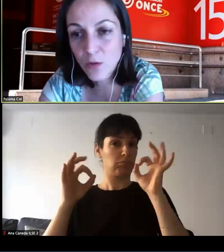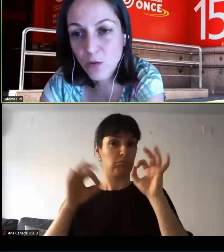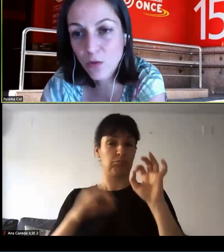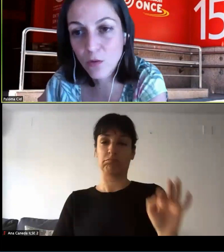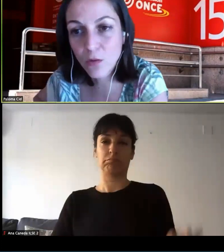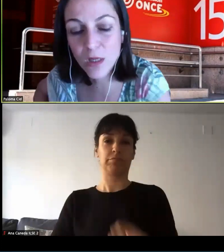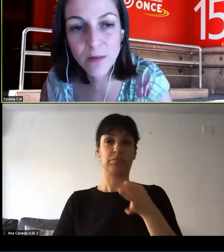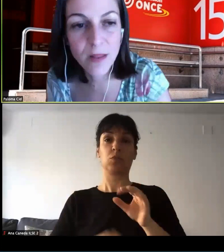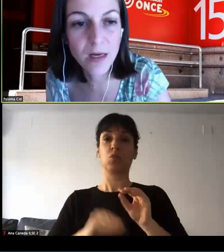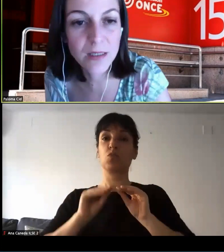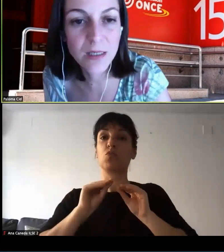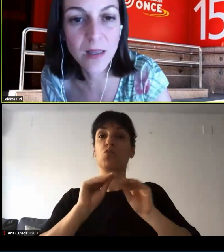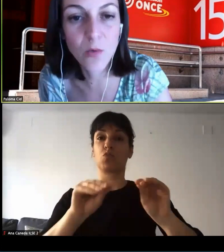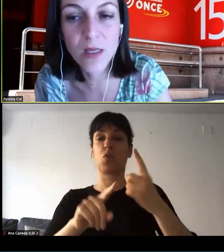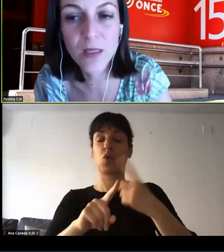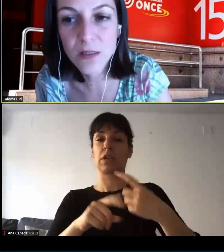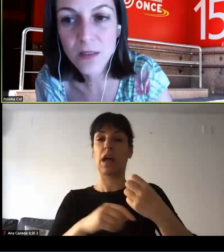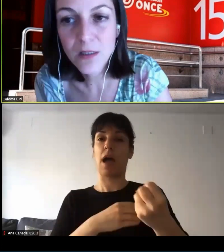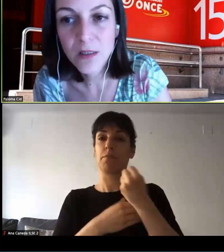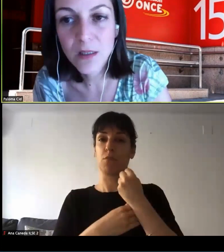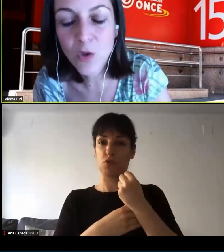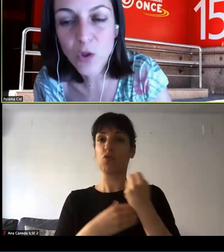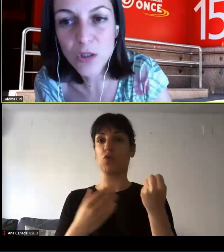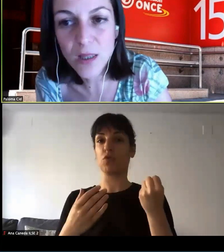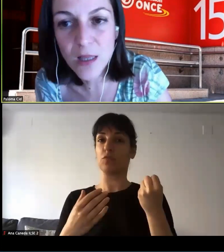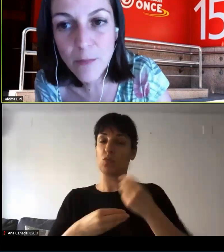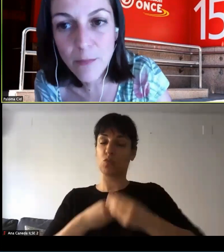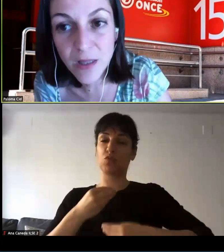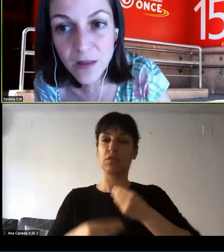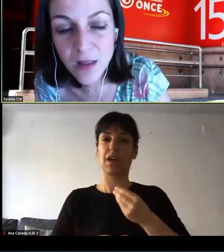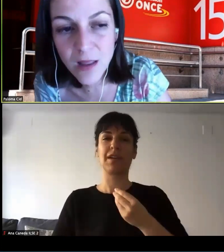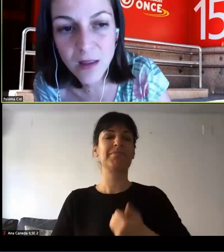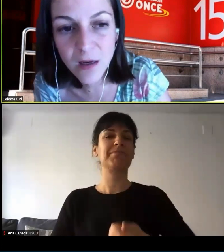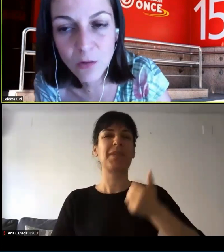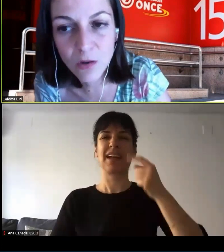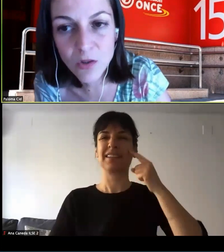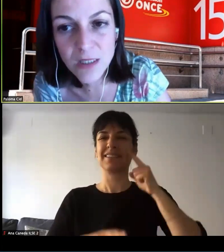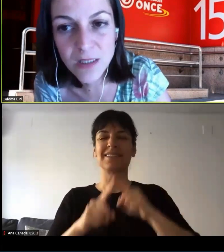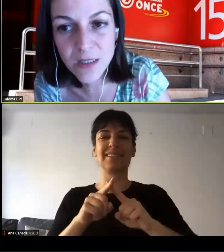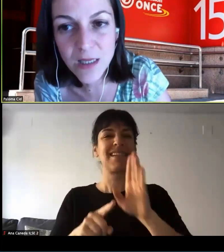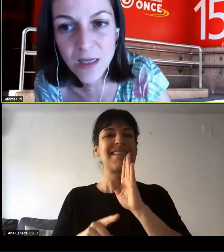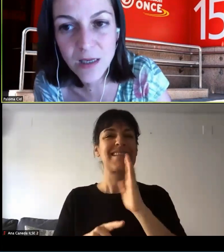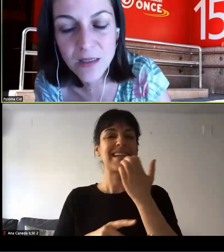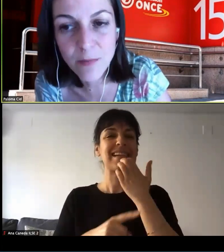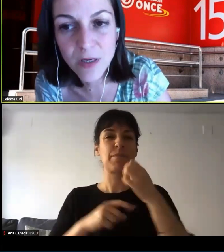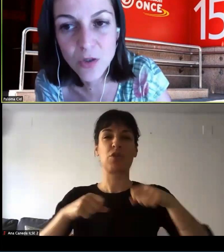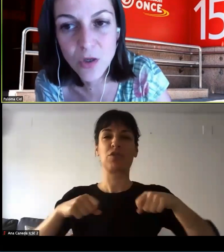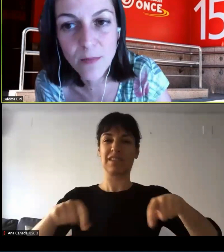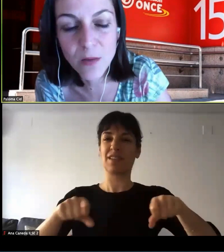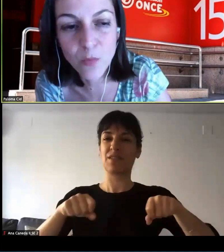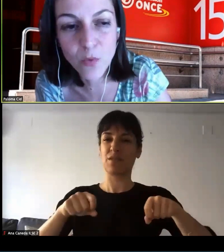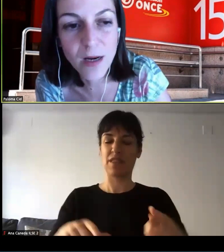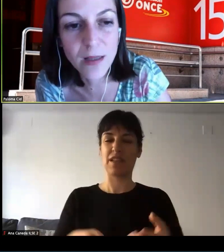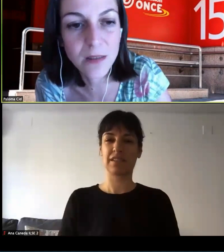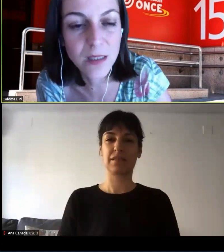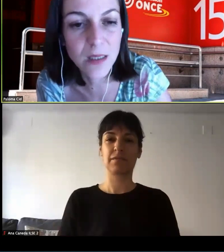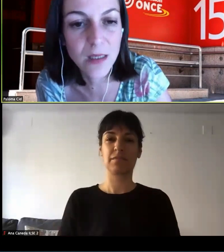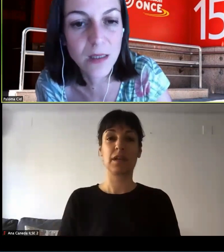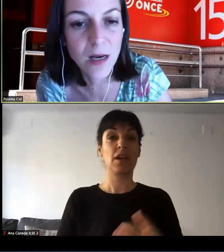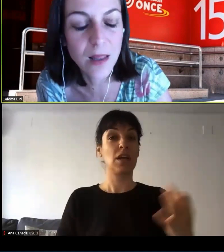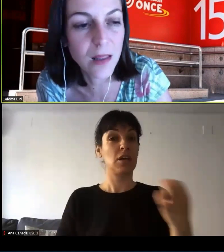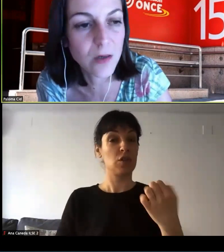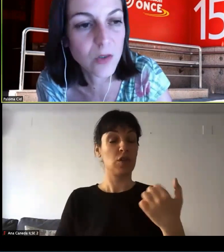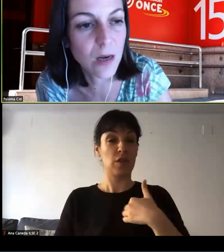sobre todo con el tema de la silla de ruedas. Lo que os decía, aprender a hacer lo que os enseñe esa persona a manipular antes